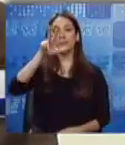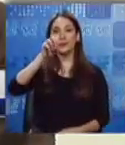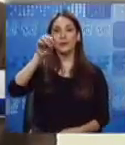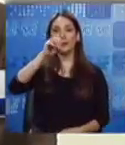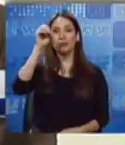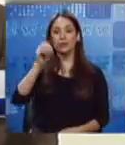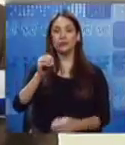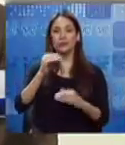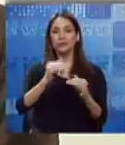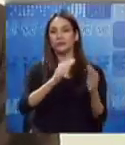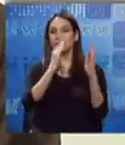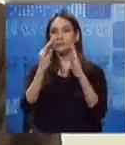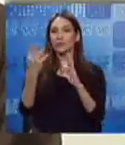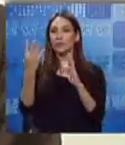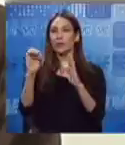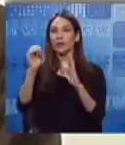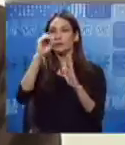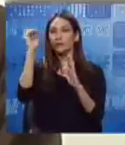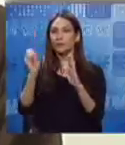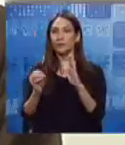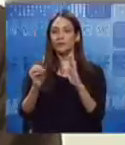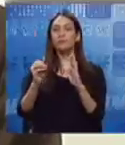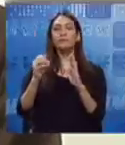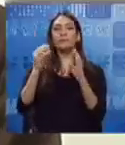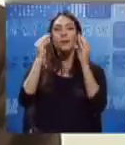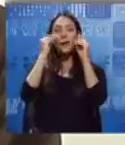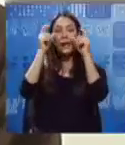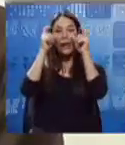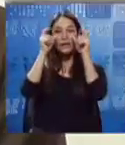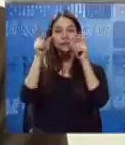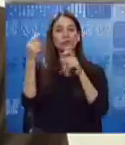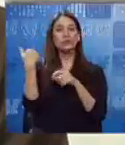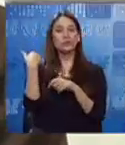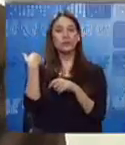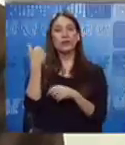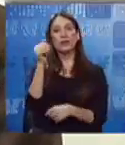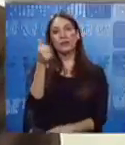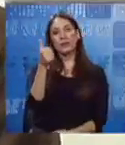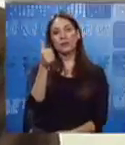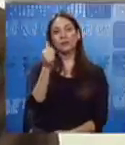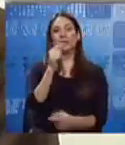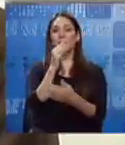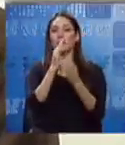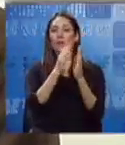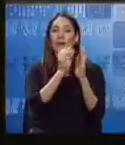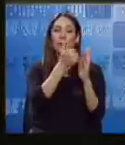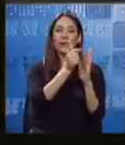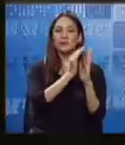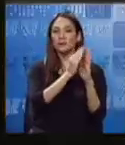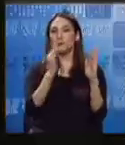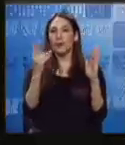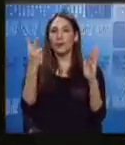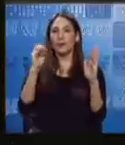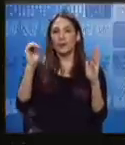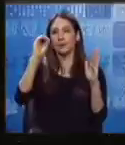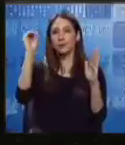al 40%, mientras que Guillermo Lasso tiene una banda del 10 al 20%. Además,